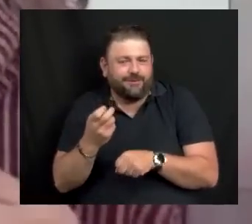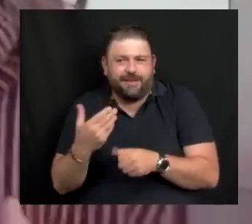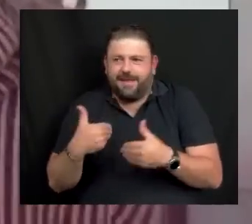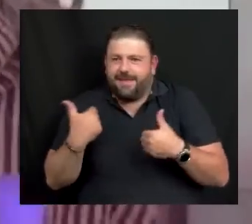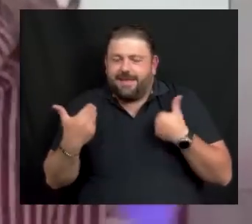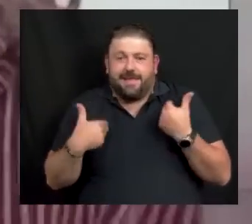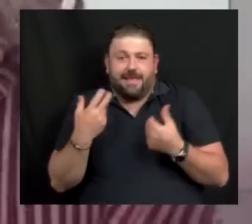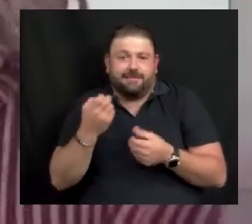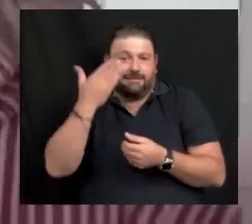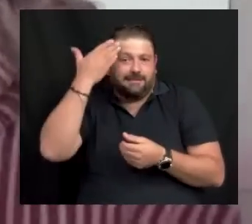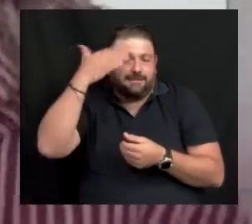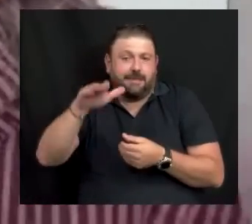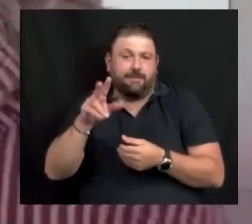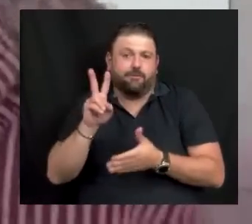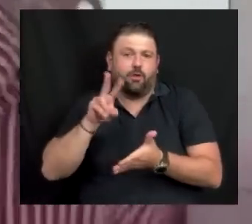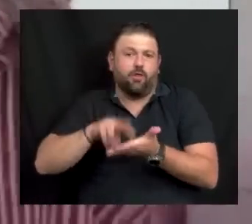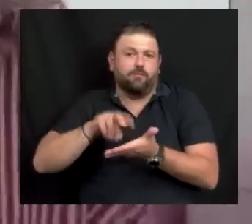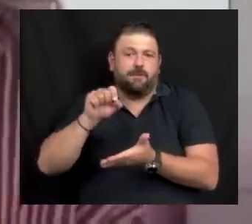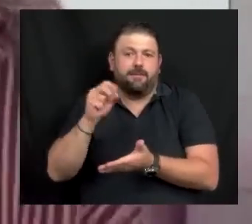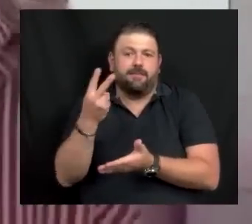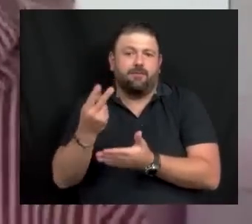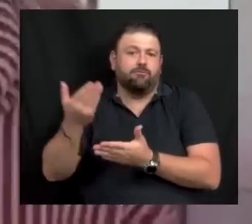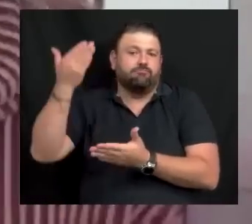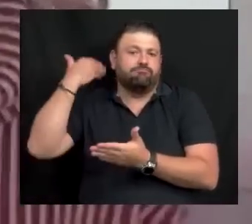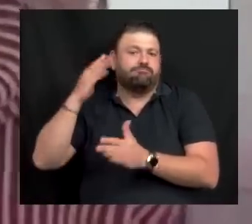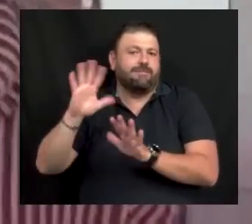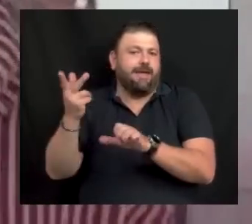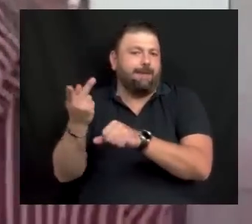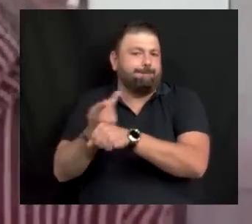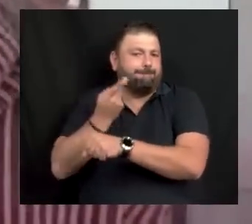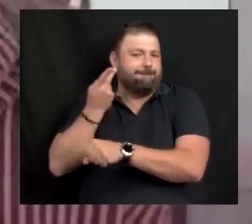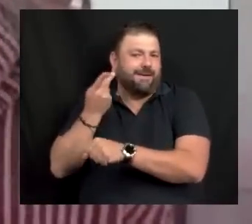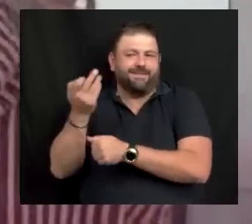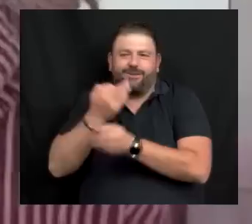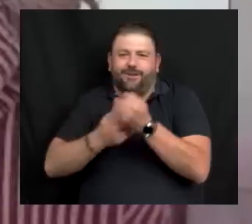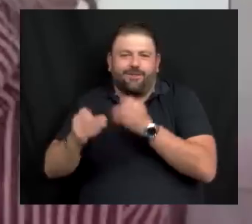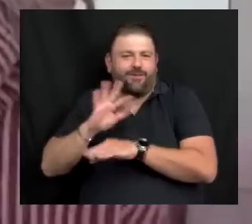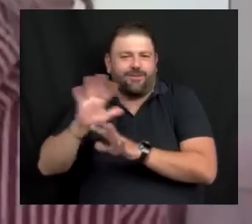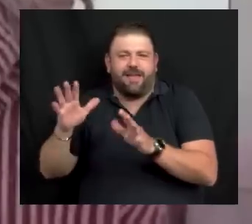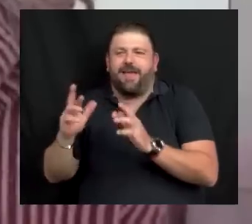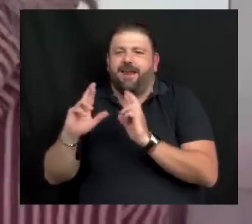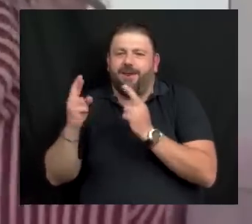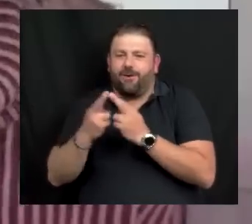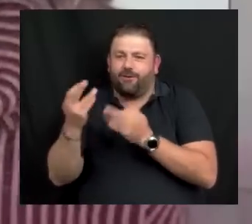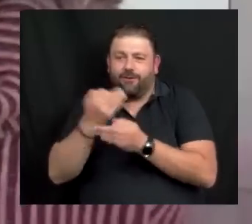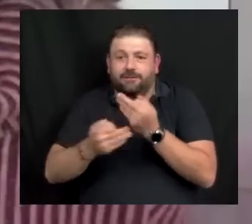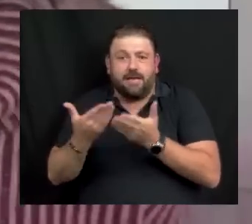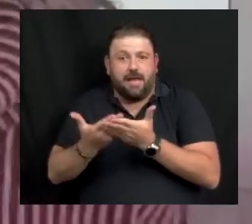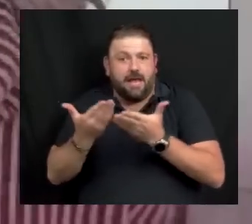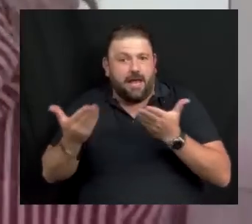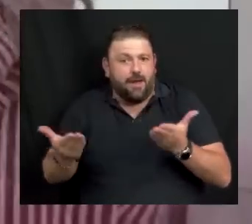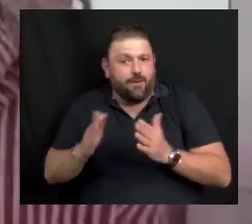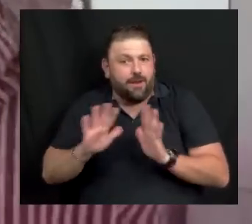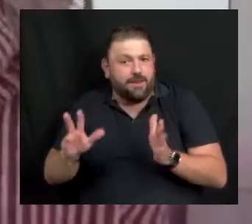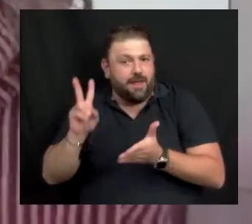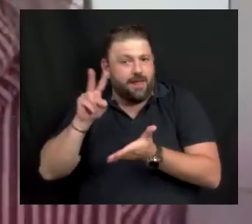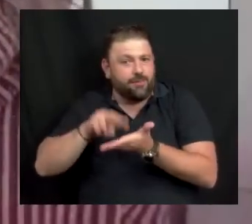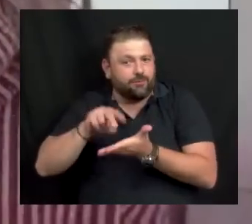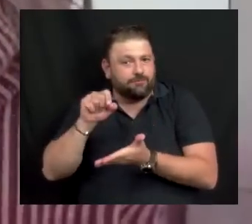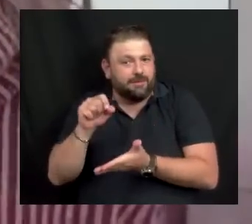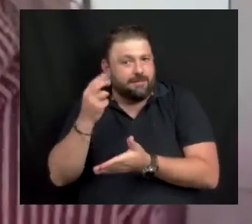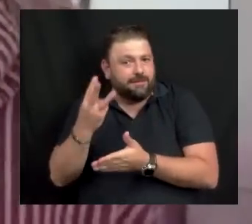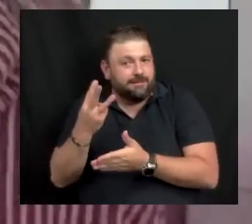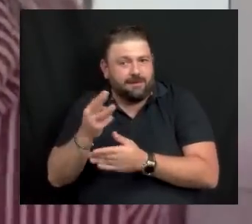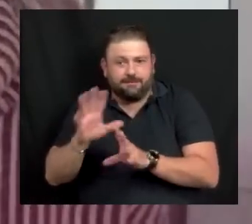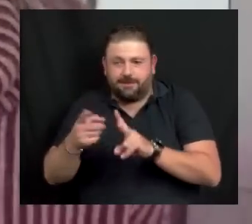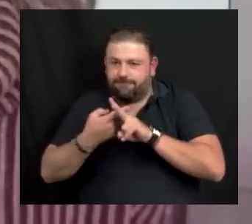Un 2022 que acabamos de vivir, se acaban de terminar las fiestas y que bueno, pues todas las reuniones, pero es momento de analizar, ver